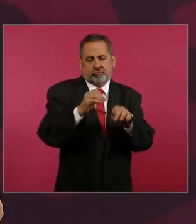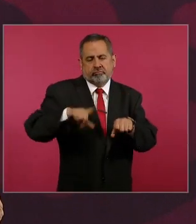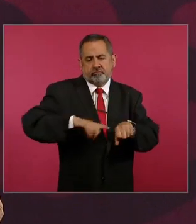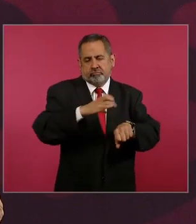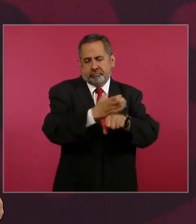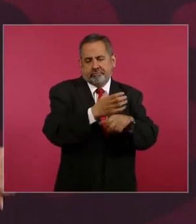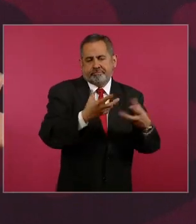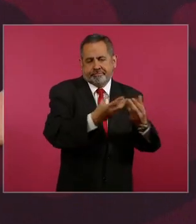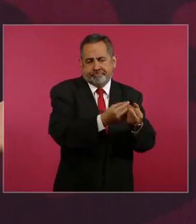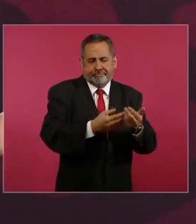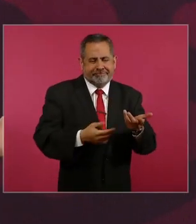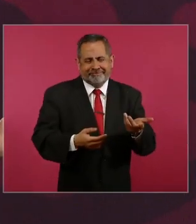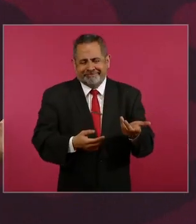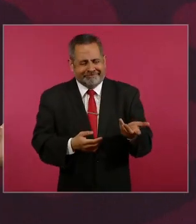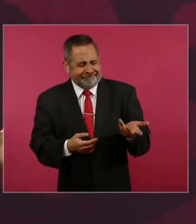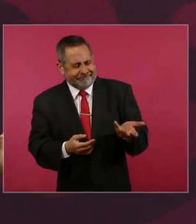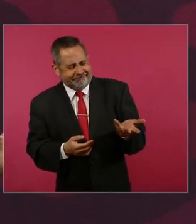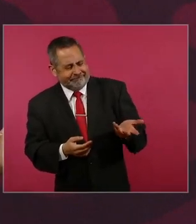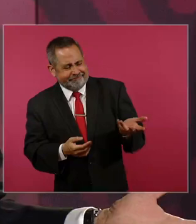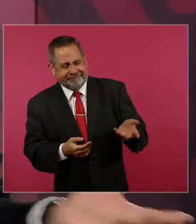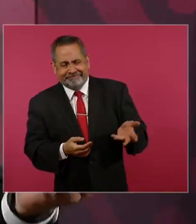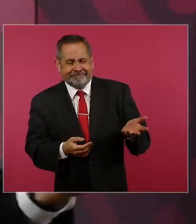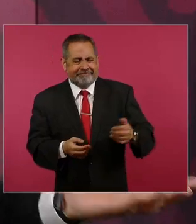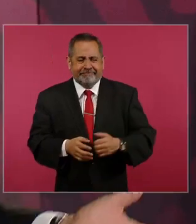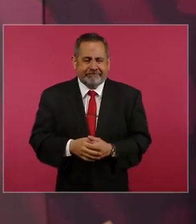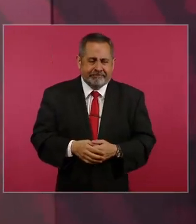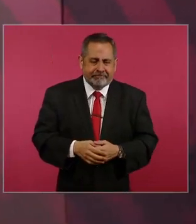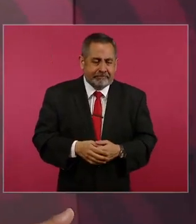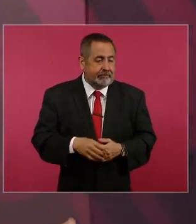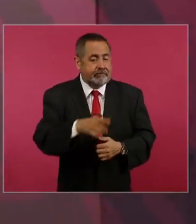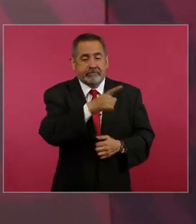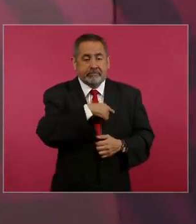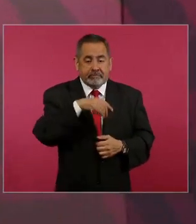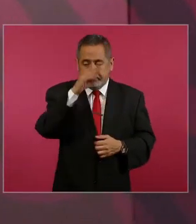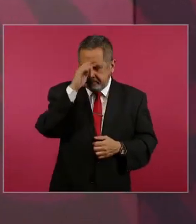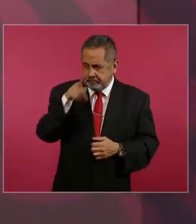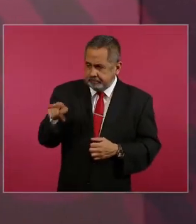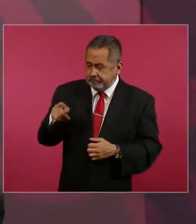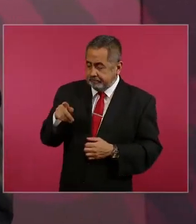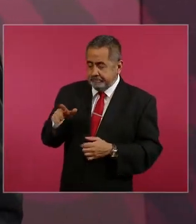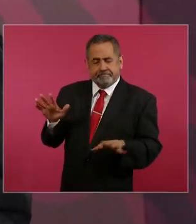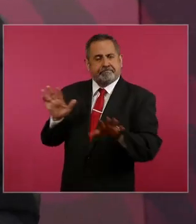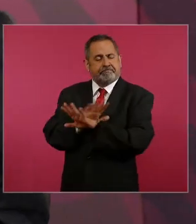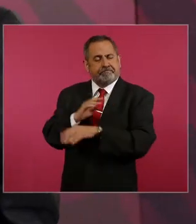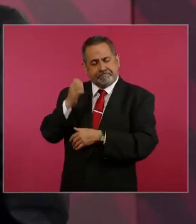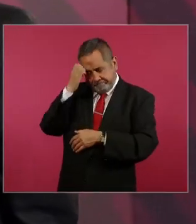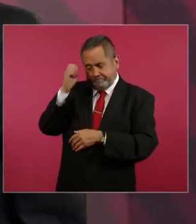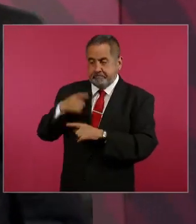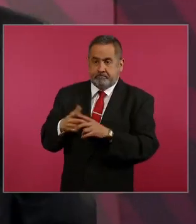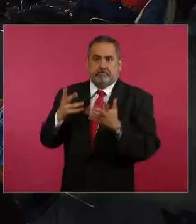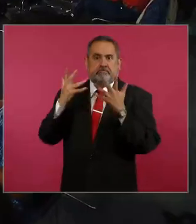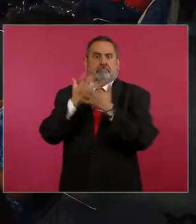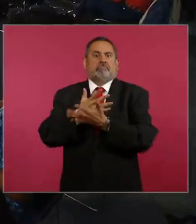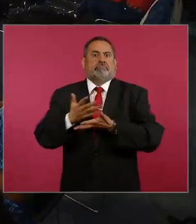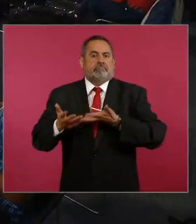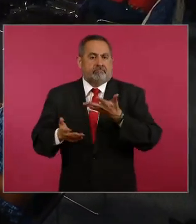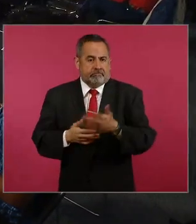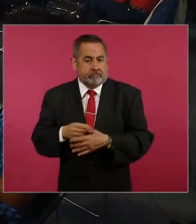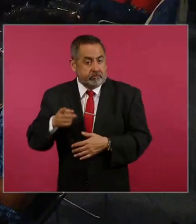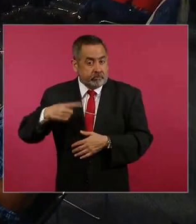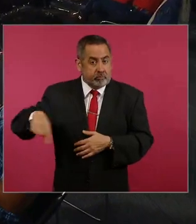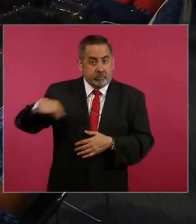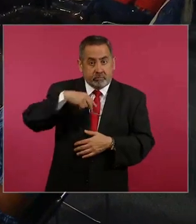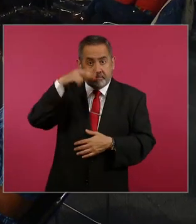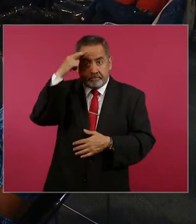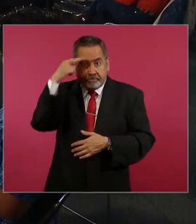y claro que iban a estar pensando en que los mexicanos